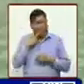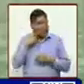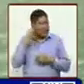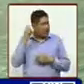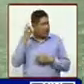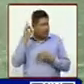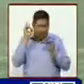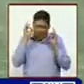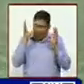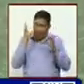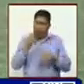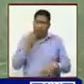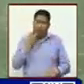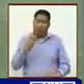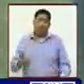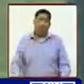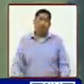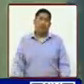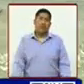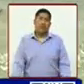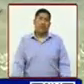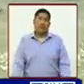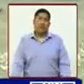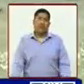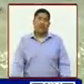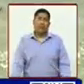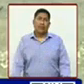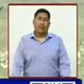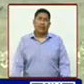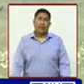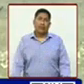golpeando fuertemente.